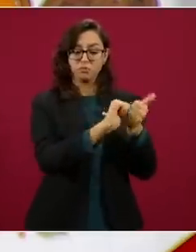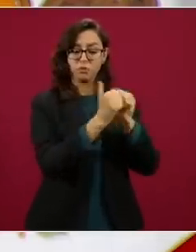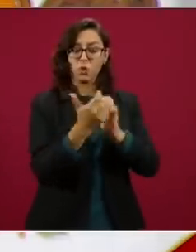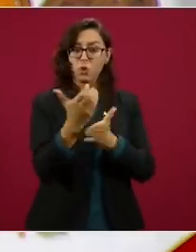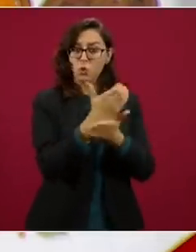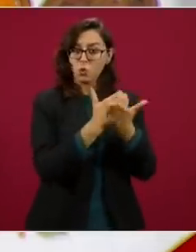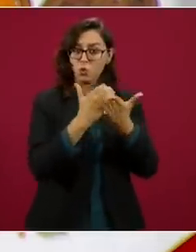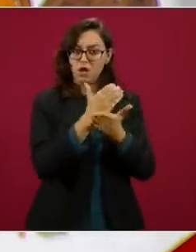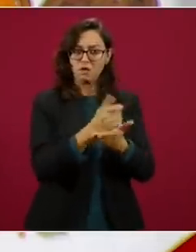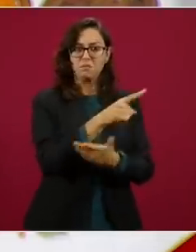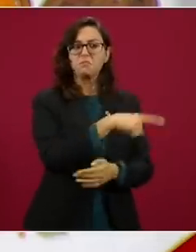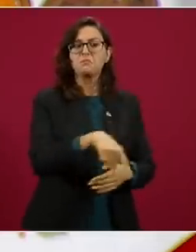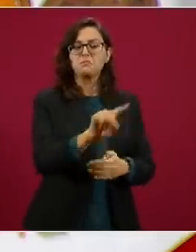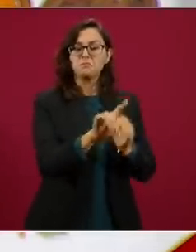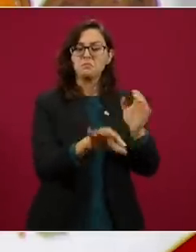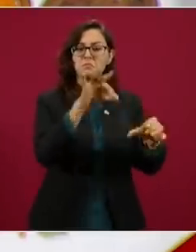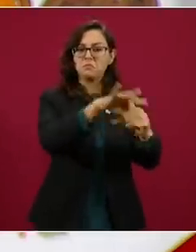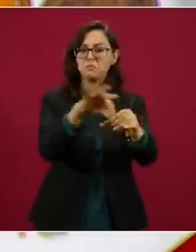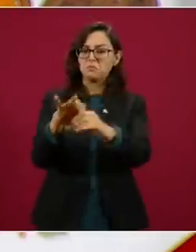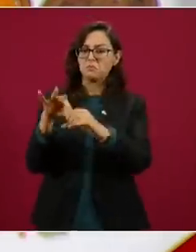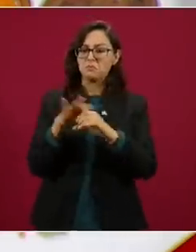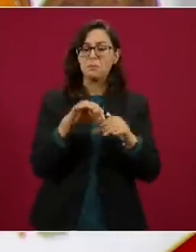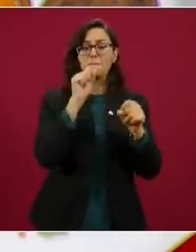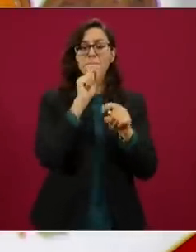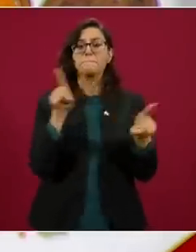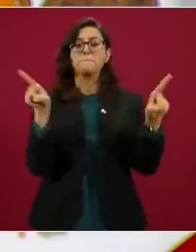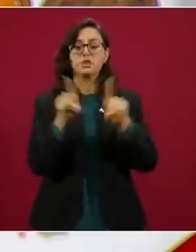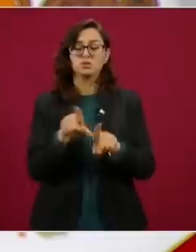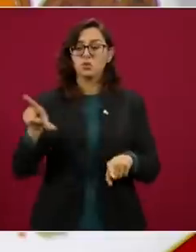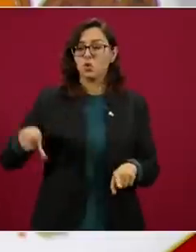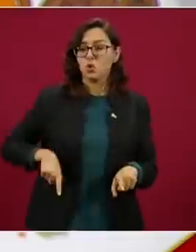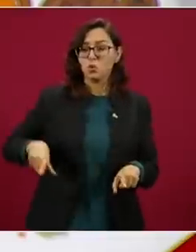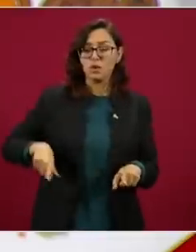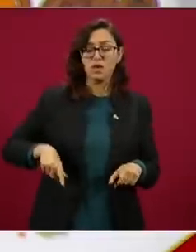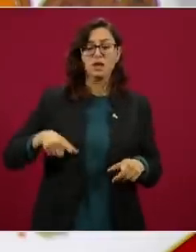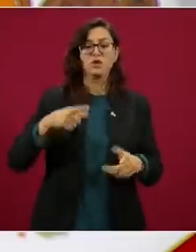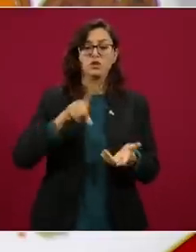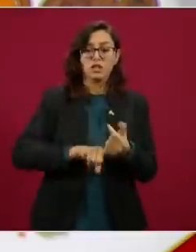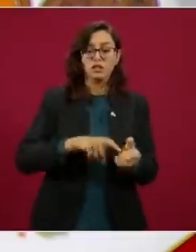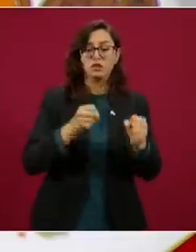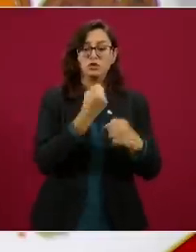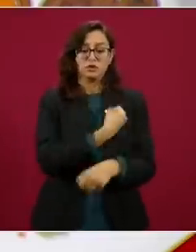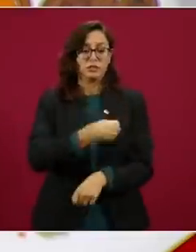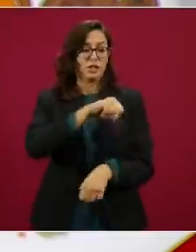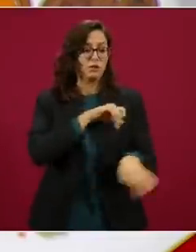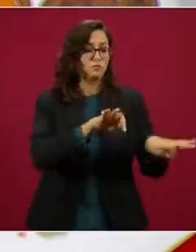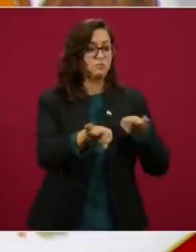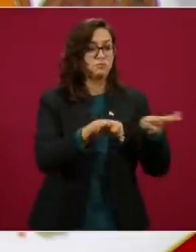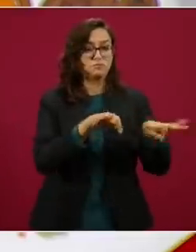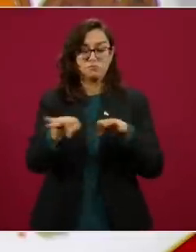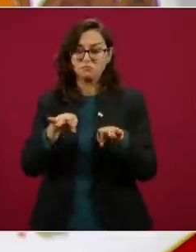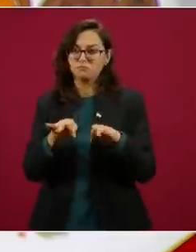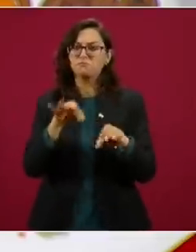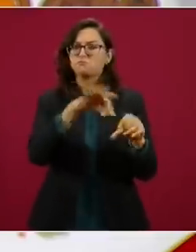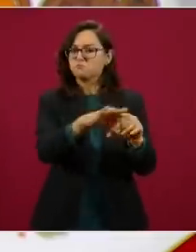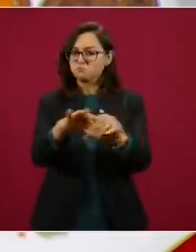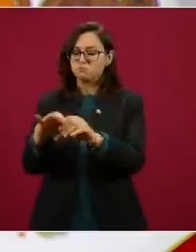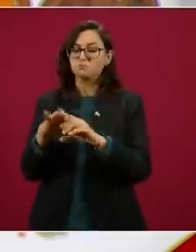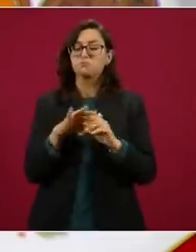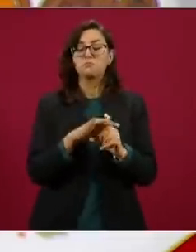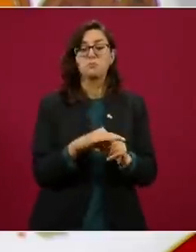de salud de diversas instituciones lo que sin duda de este reconocimiento